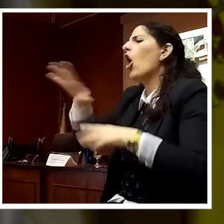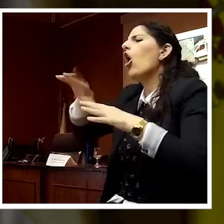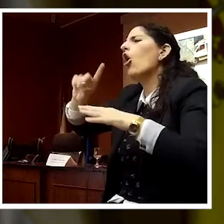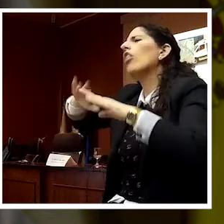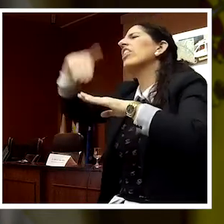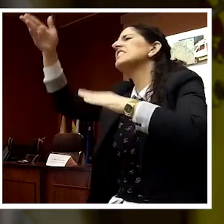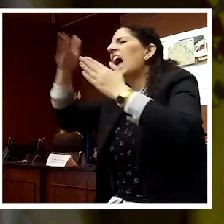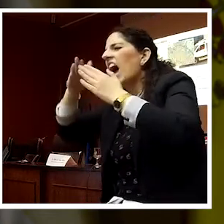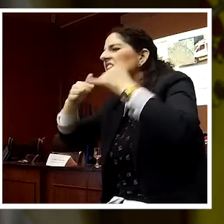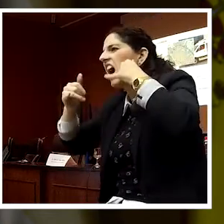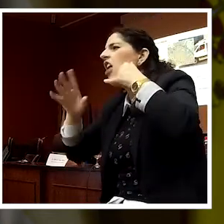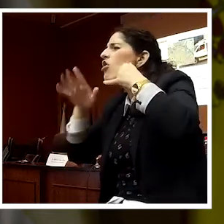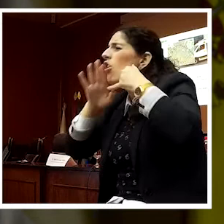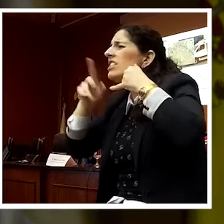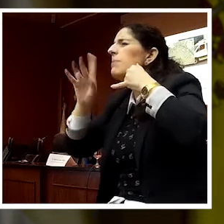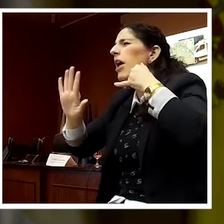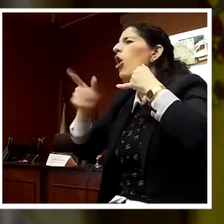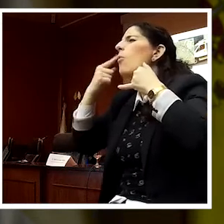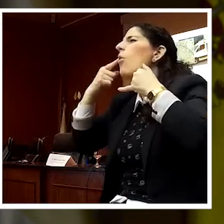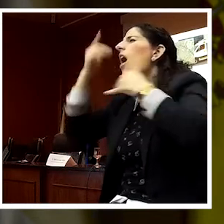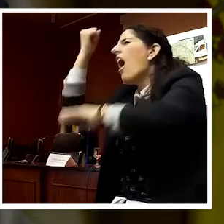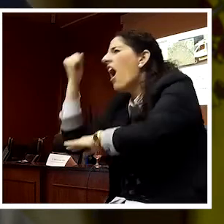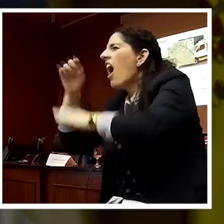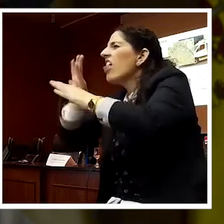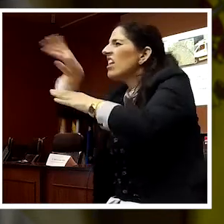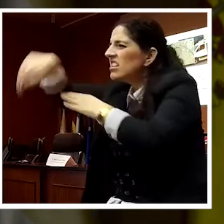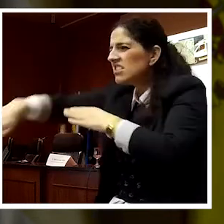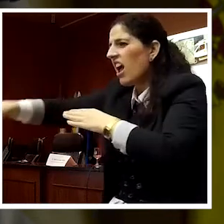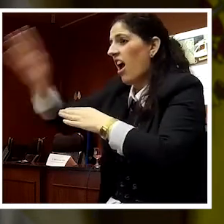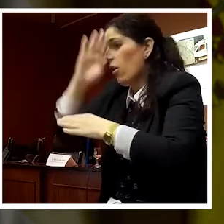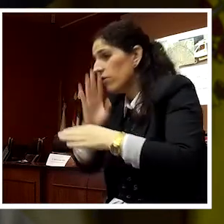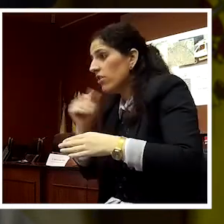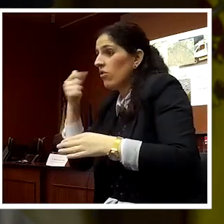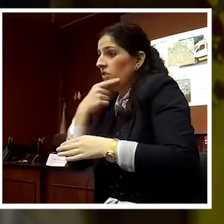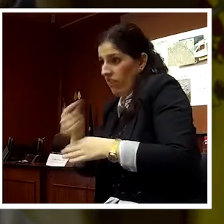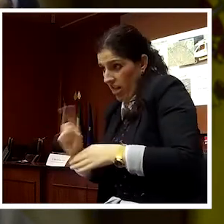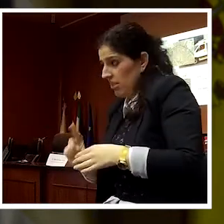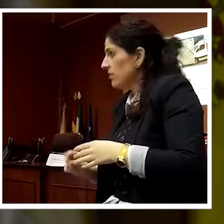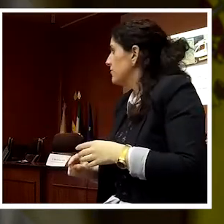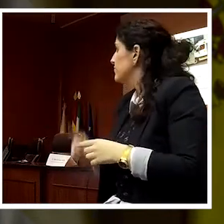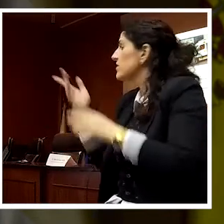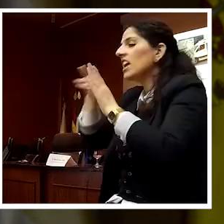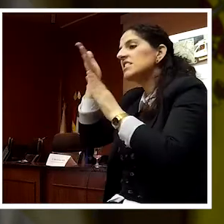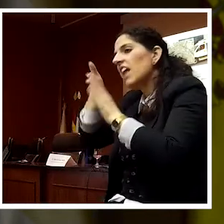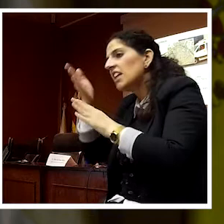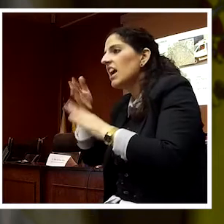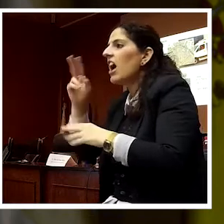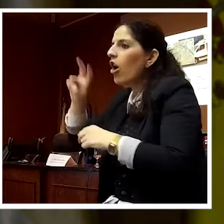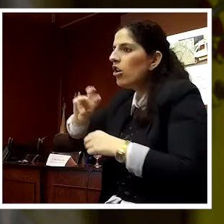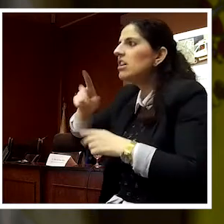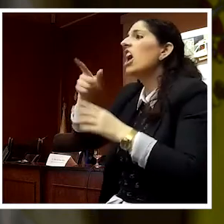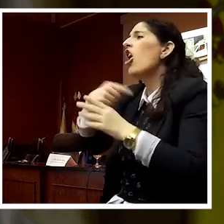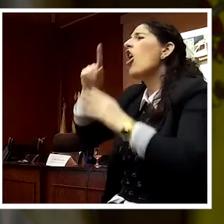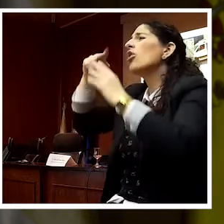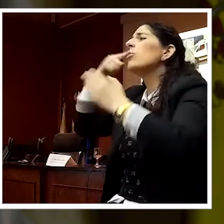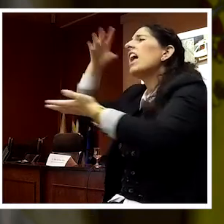detrás de el Cibantos, ¿no? Si conocéis la carretera que va pasa el aeropuerto, el taller Cibantos ya es un clásico para nosotros.